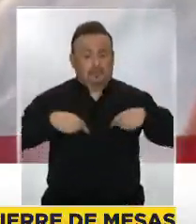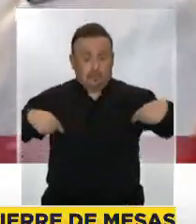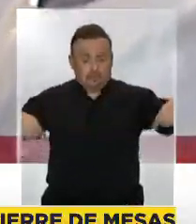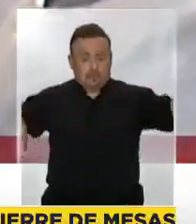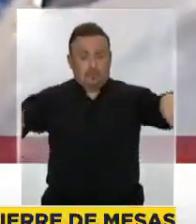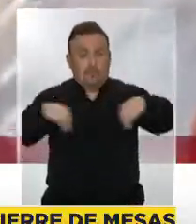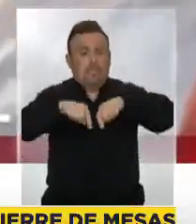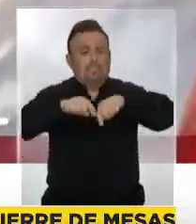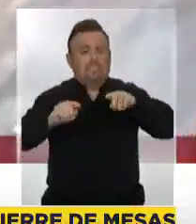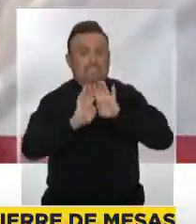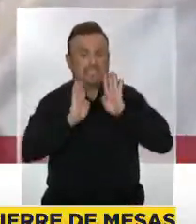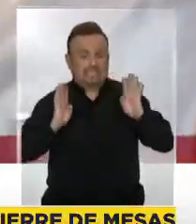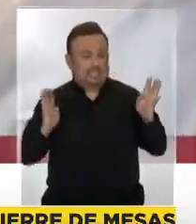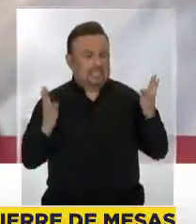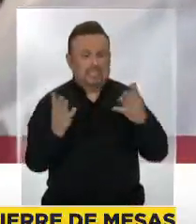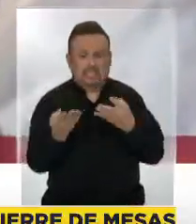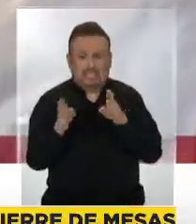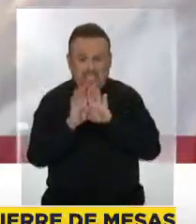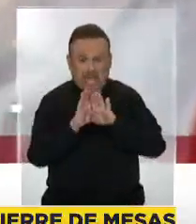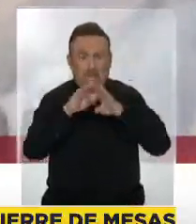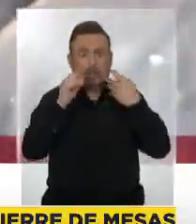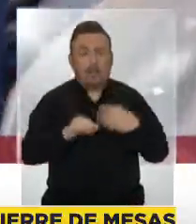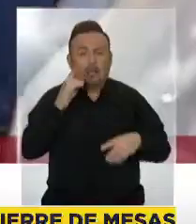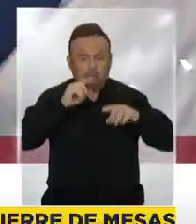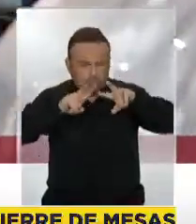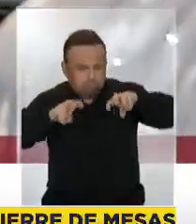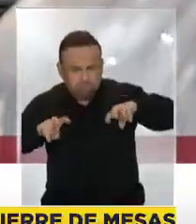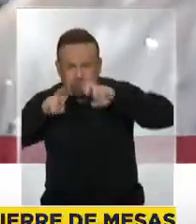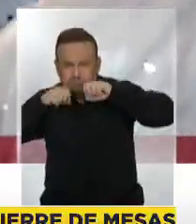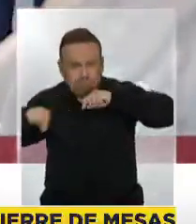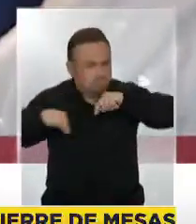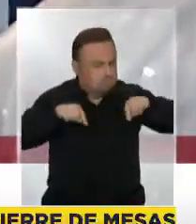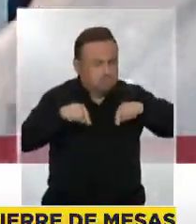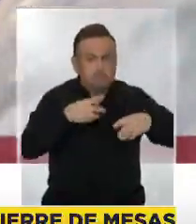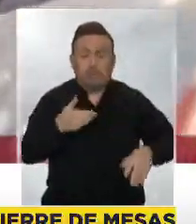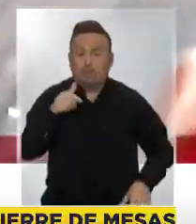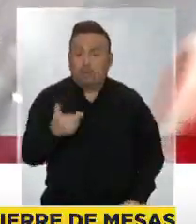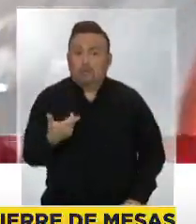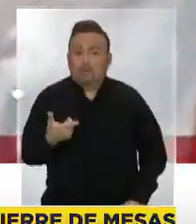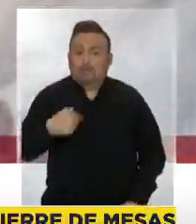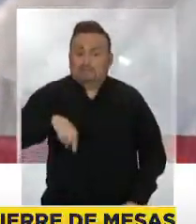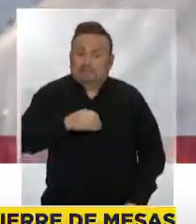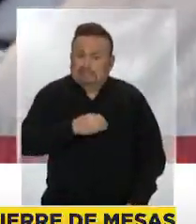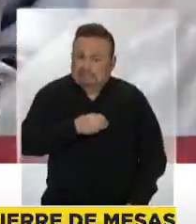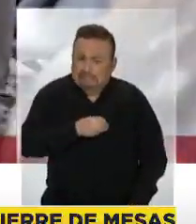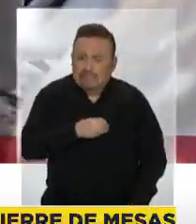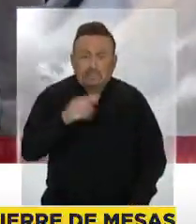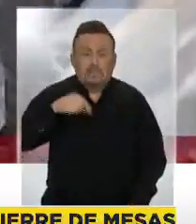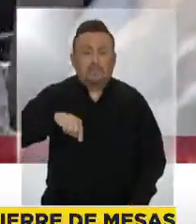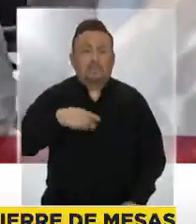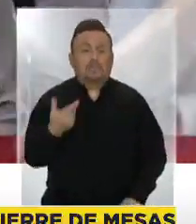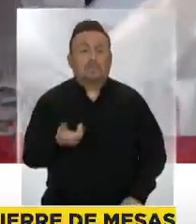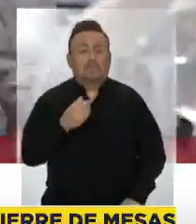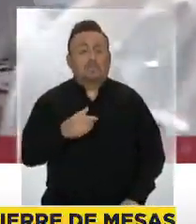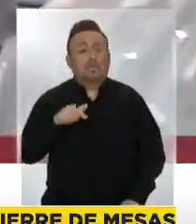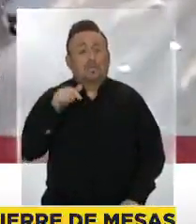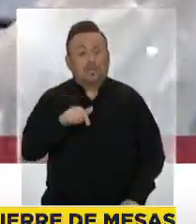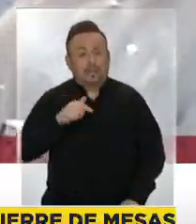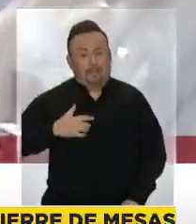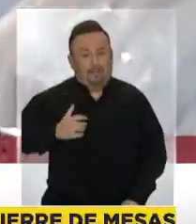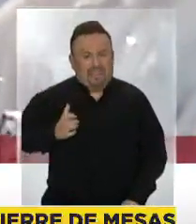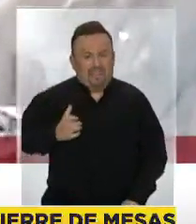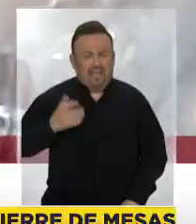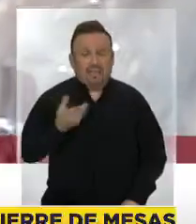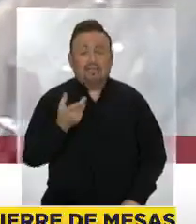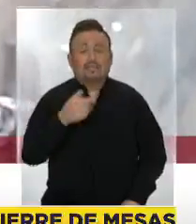sector y después posteriormente para comenzar con estas primeras diligencias. Un hecho que obviamente ha enlutado acá la institución, que estamos atentos